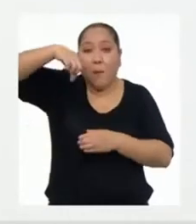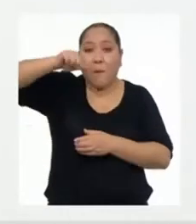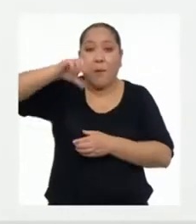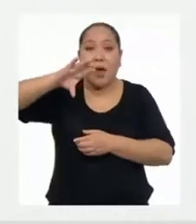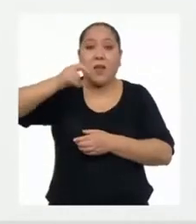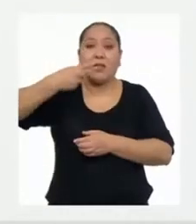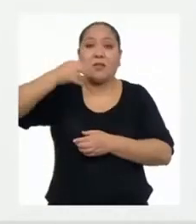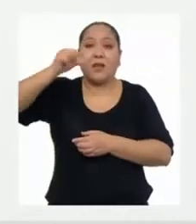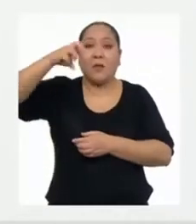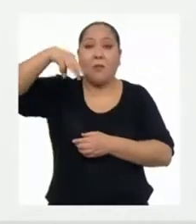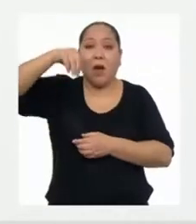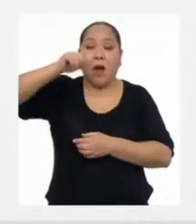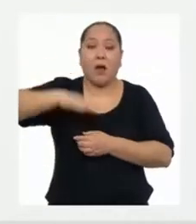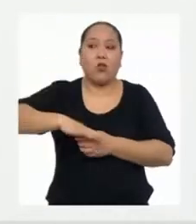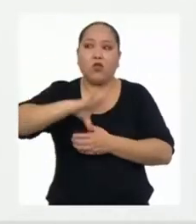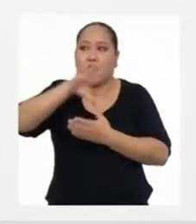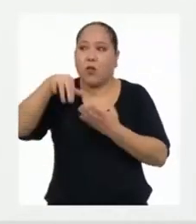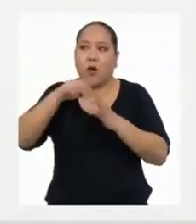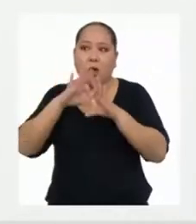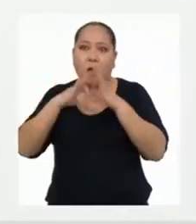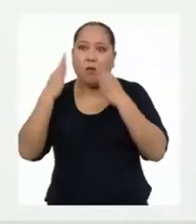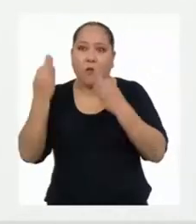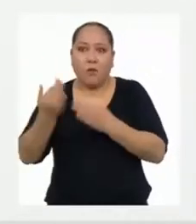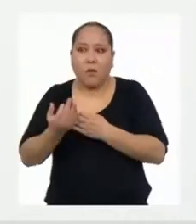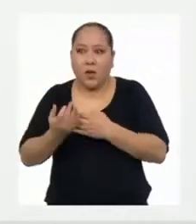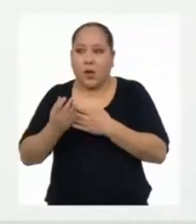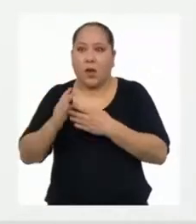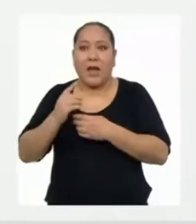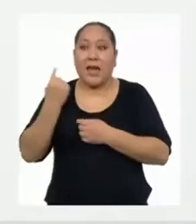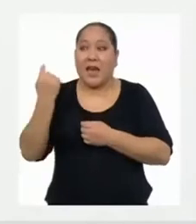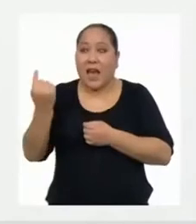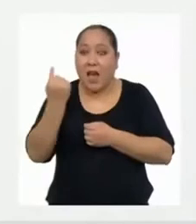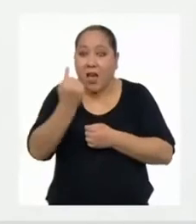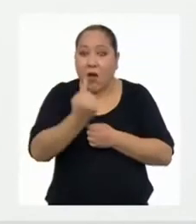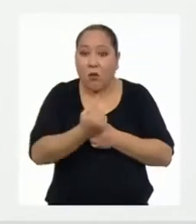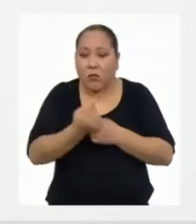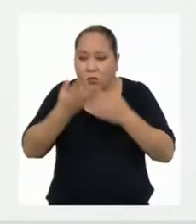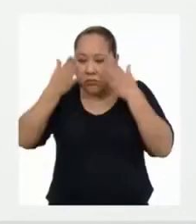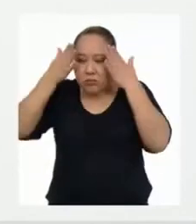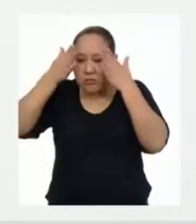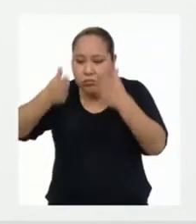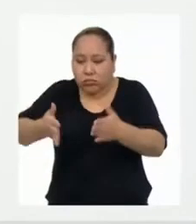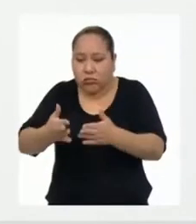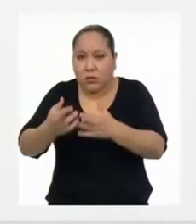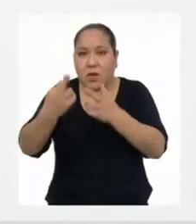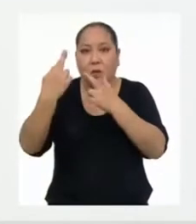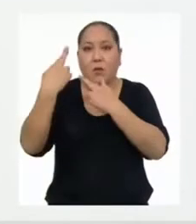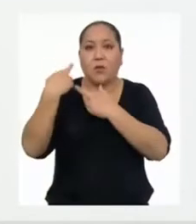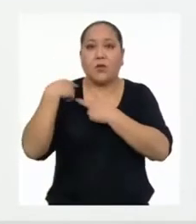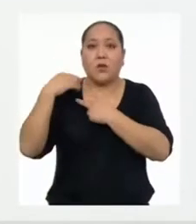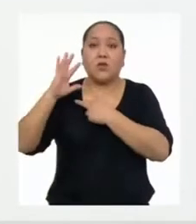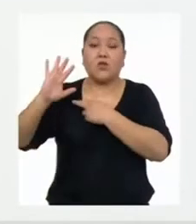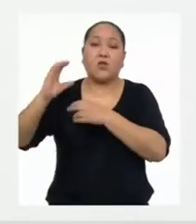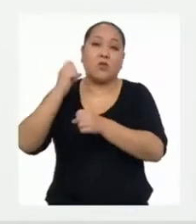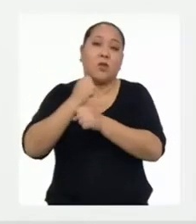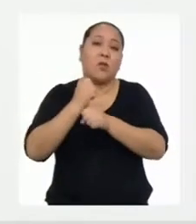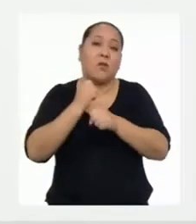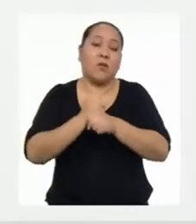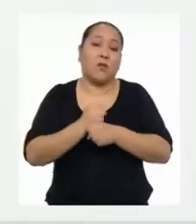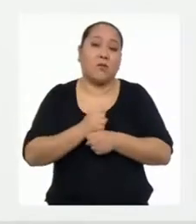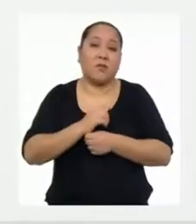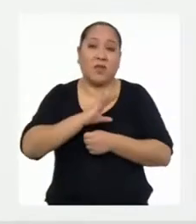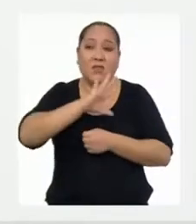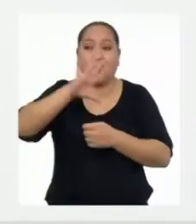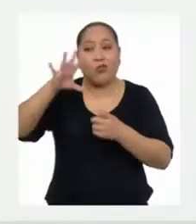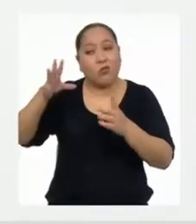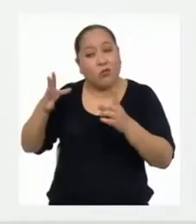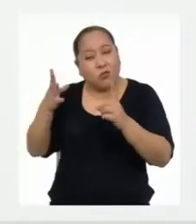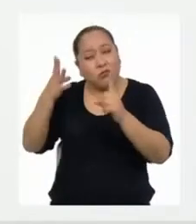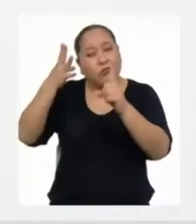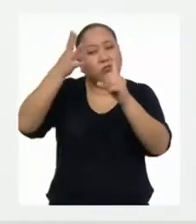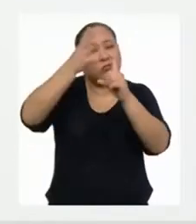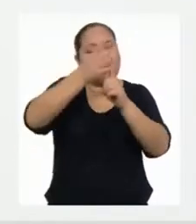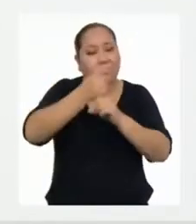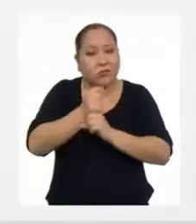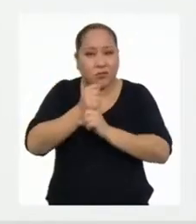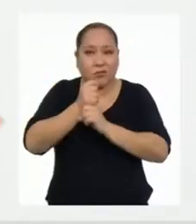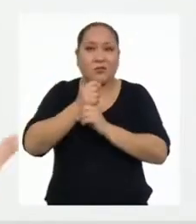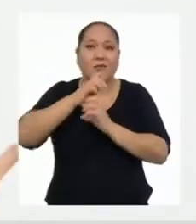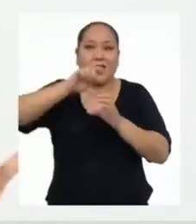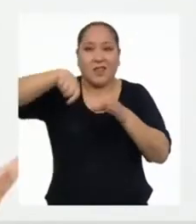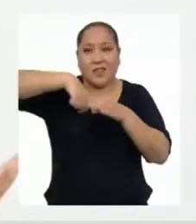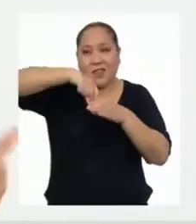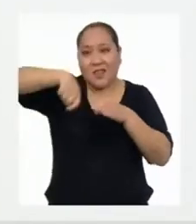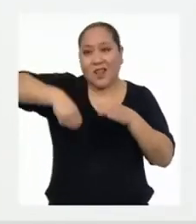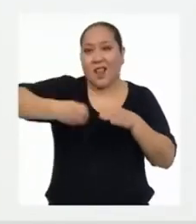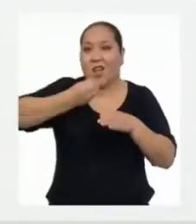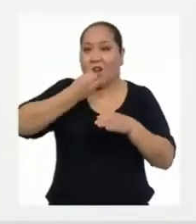involucrada. Cada miembro está muy concentrado en la función que se le ha asignado. Así se logra hacer con eficiencia la comida